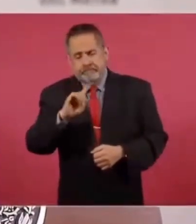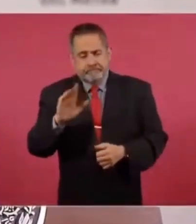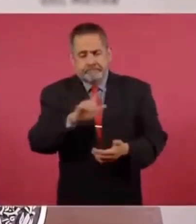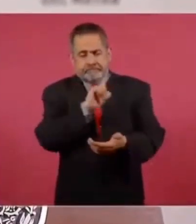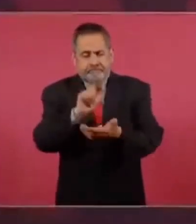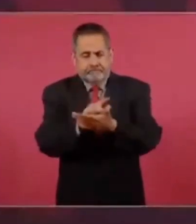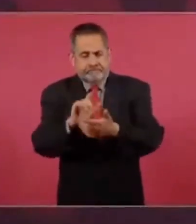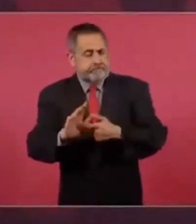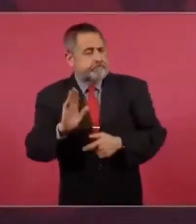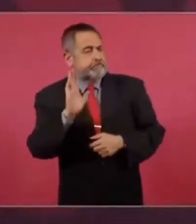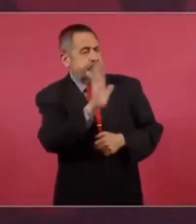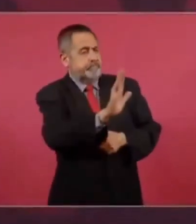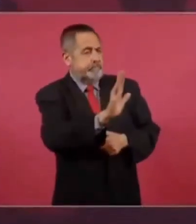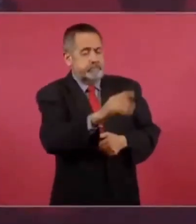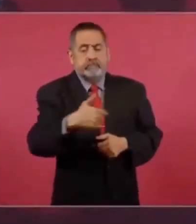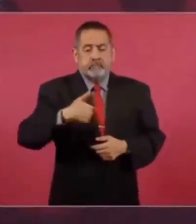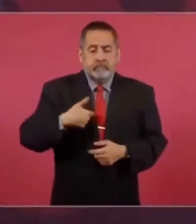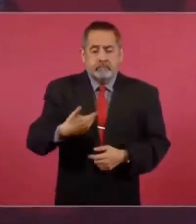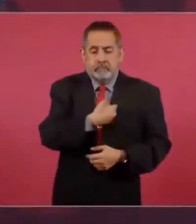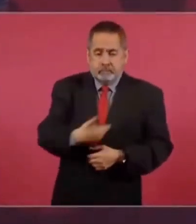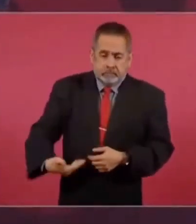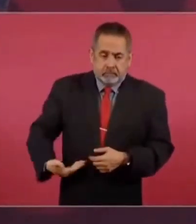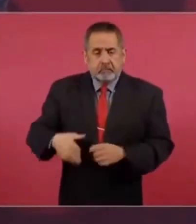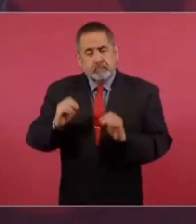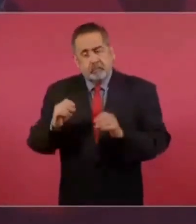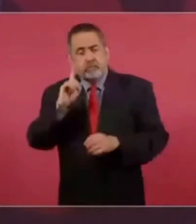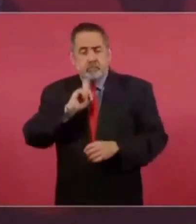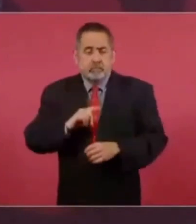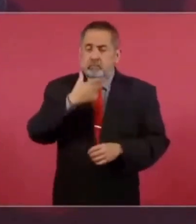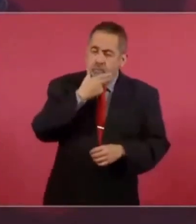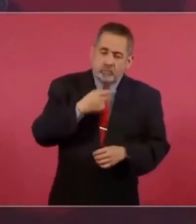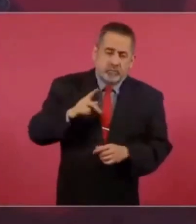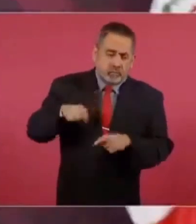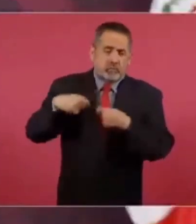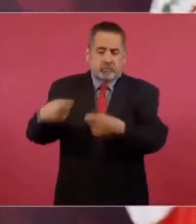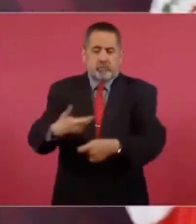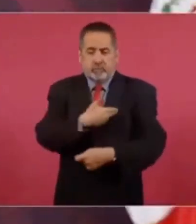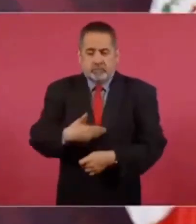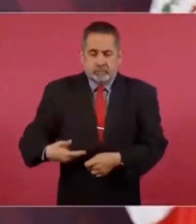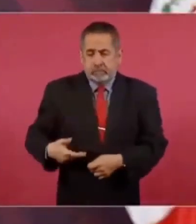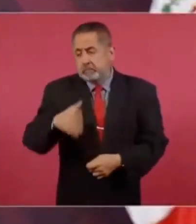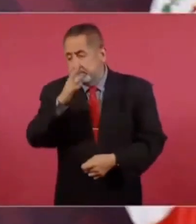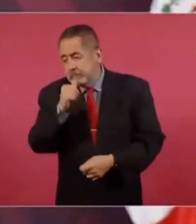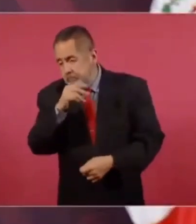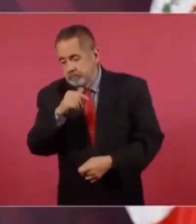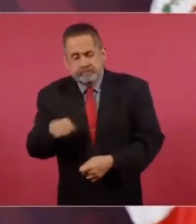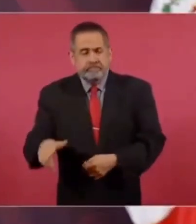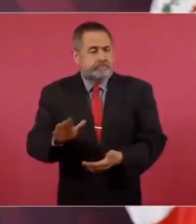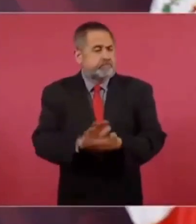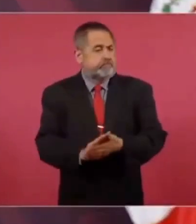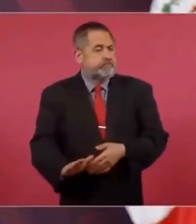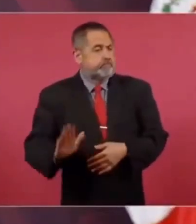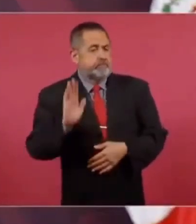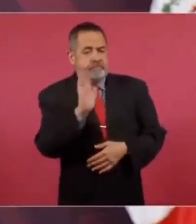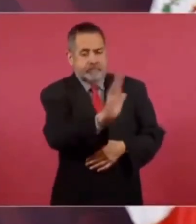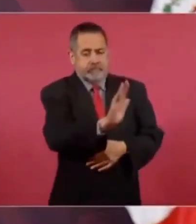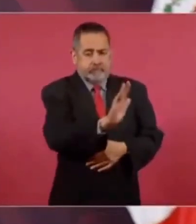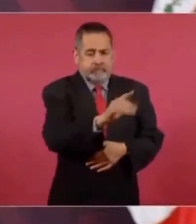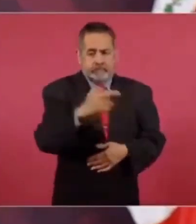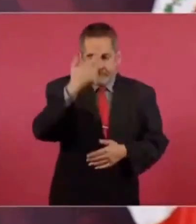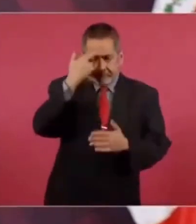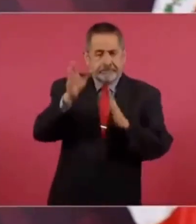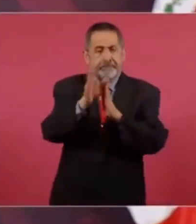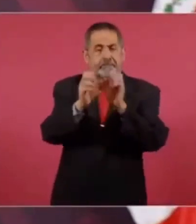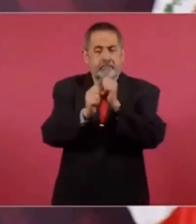porque ya como presidente o presidenta no tengo facultad. Ya la